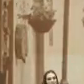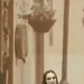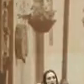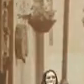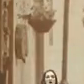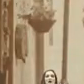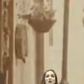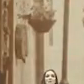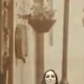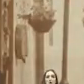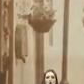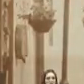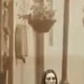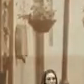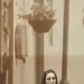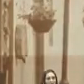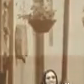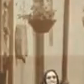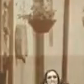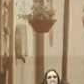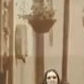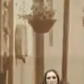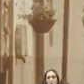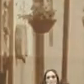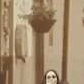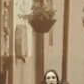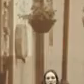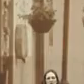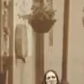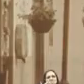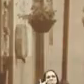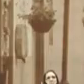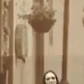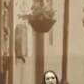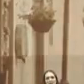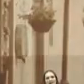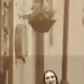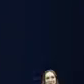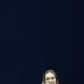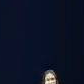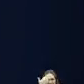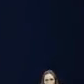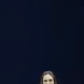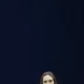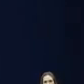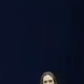las FARC serían los responsables de estos hechos. Más información con los periodistas de la Radio Nacional.